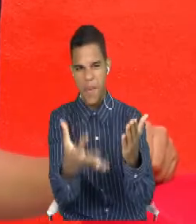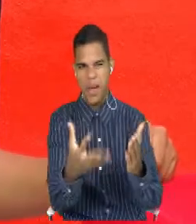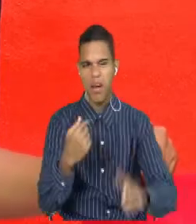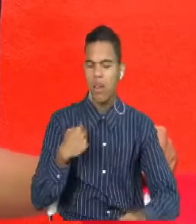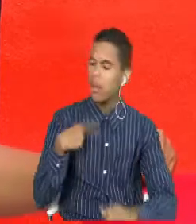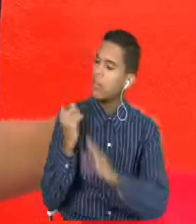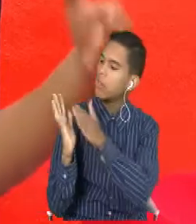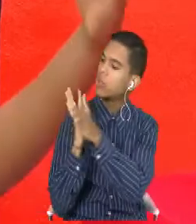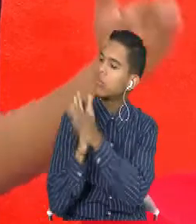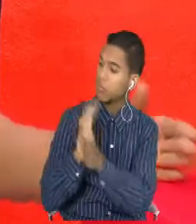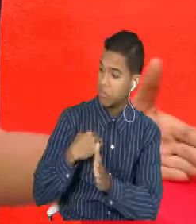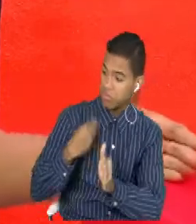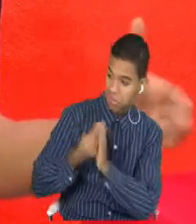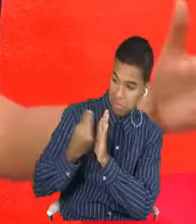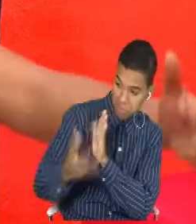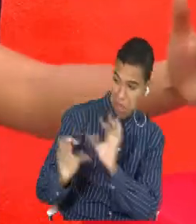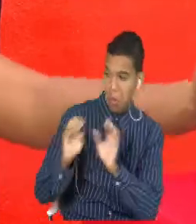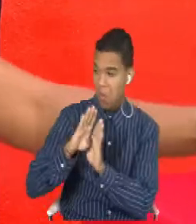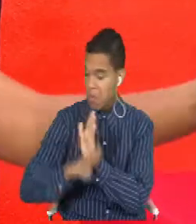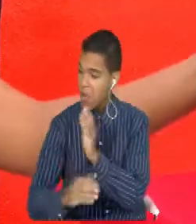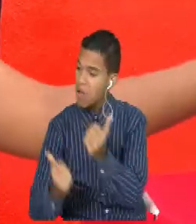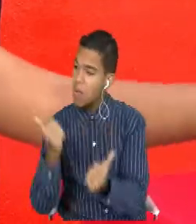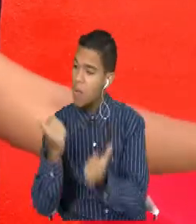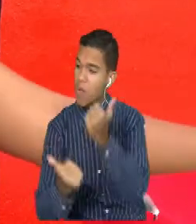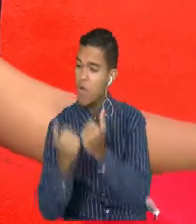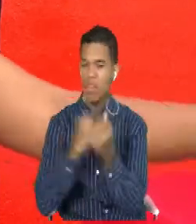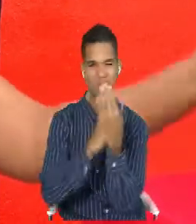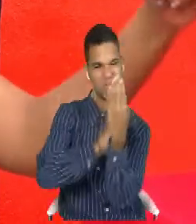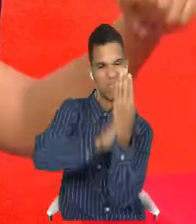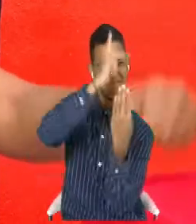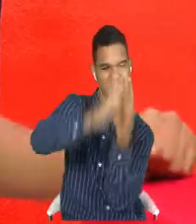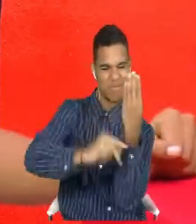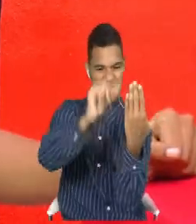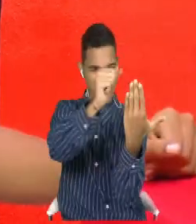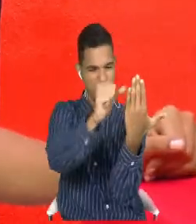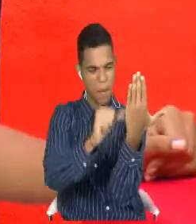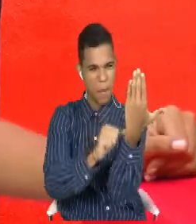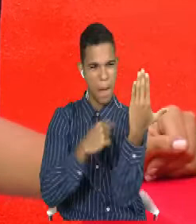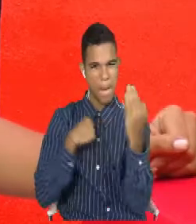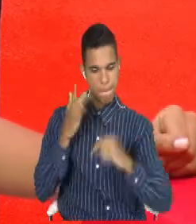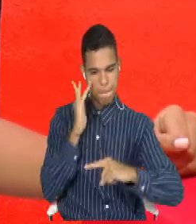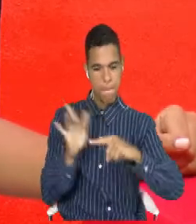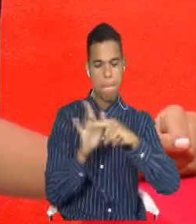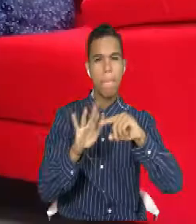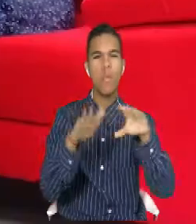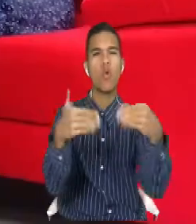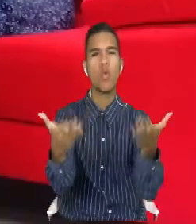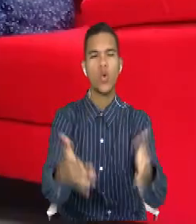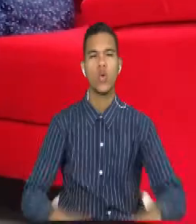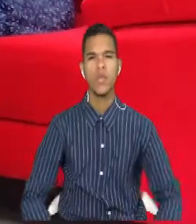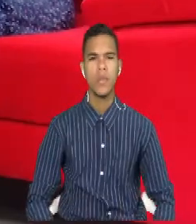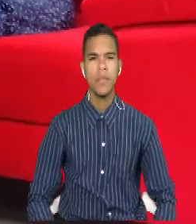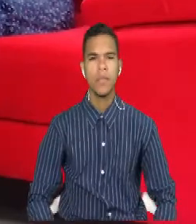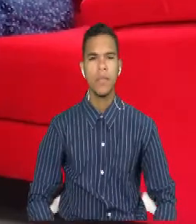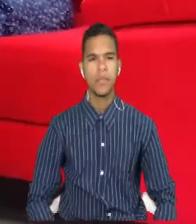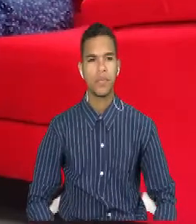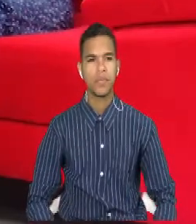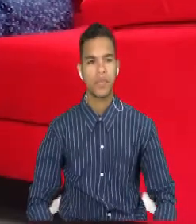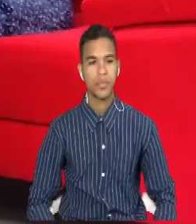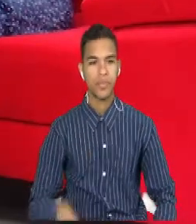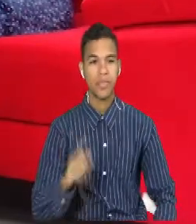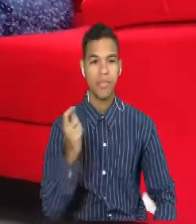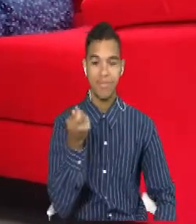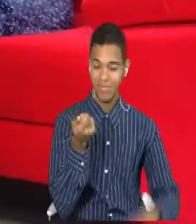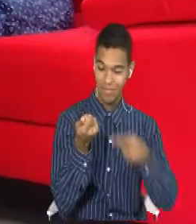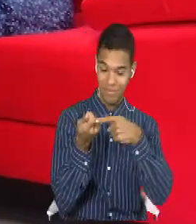son estos precios y cómo son también todos estos planes y tratamientos que podemos encontrar en Beauty Queens? Vale, pues precios les cuento que tenemos desde